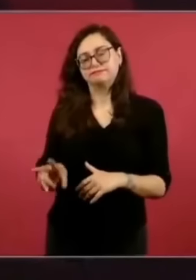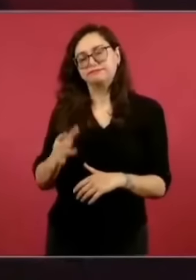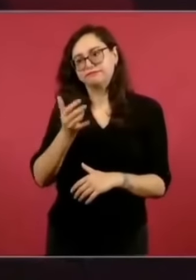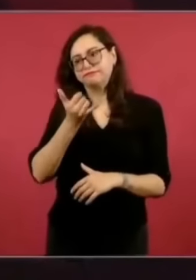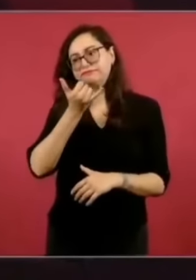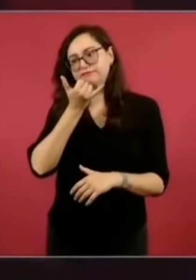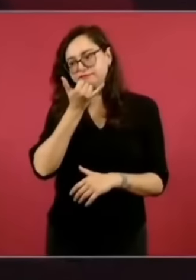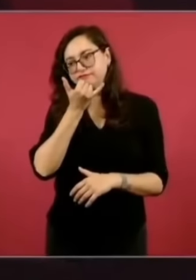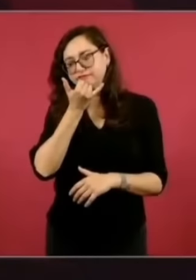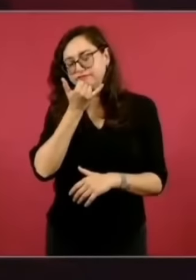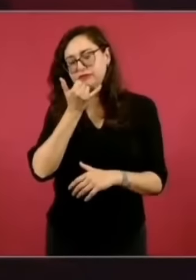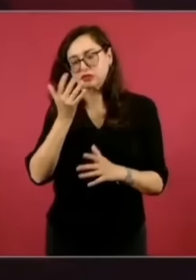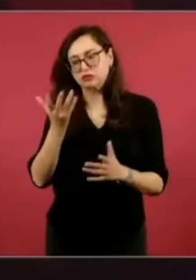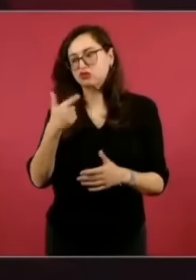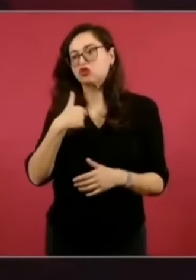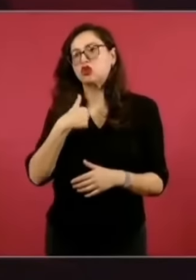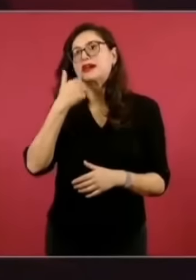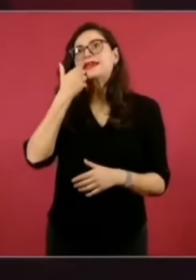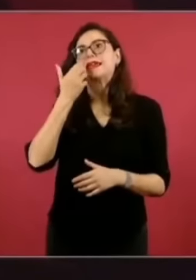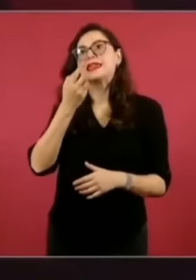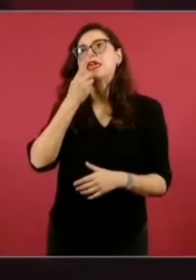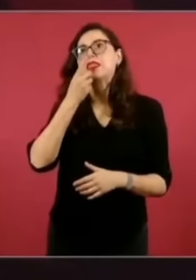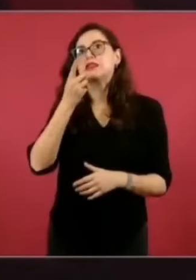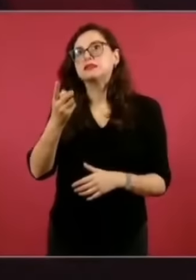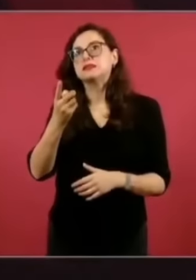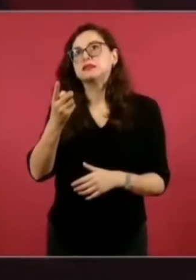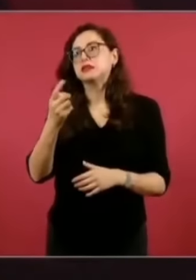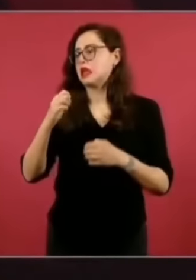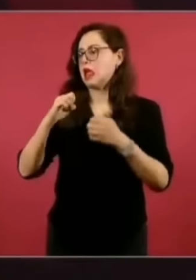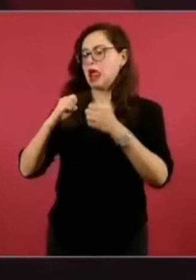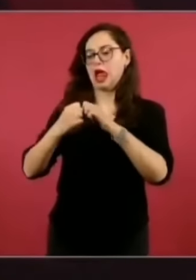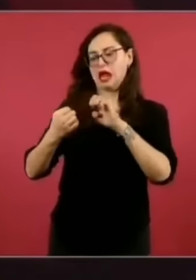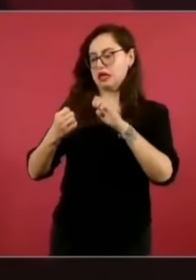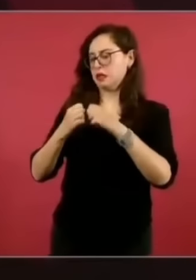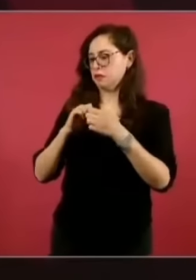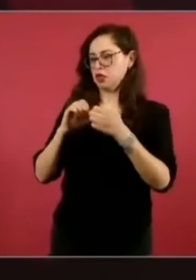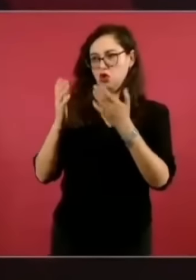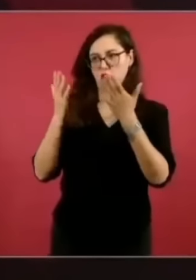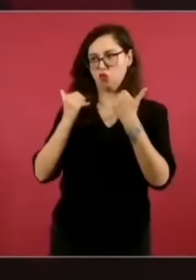no es mi enemigo porque no tengo